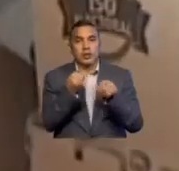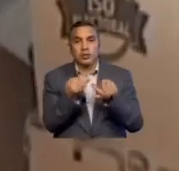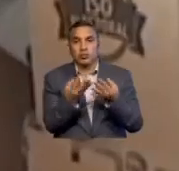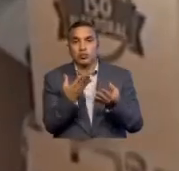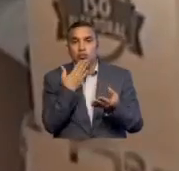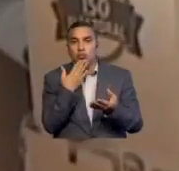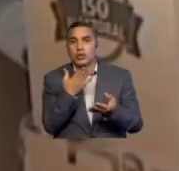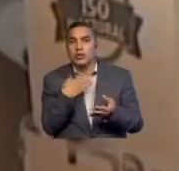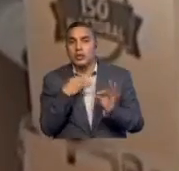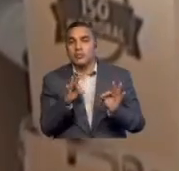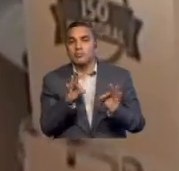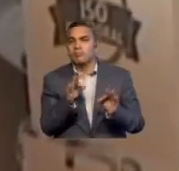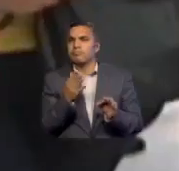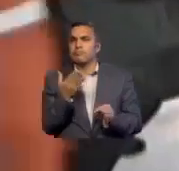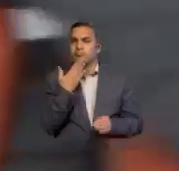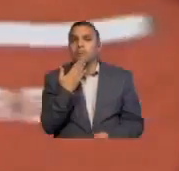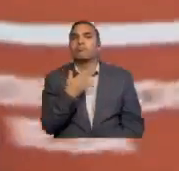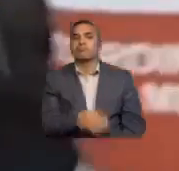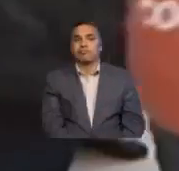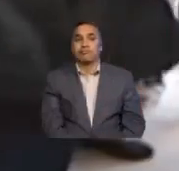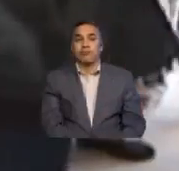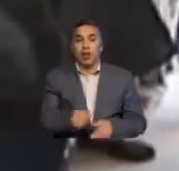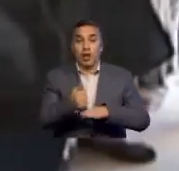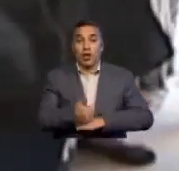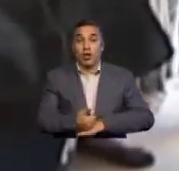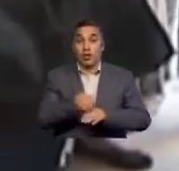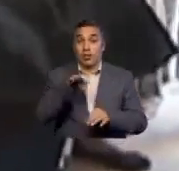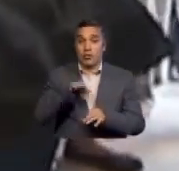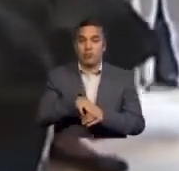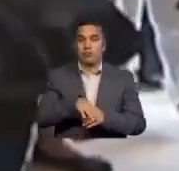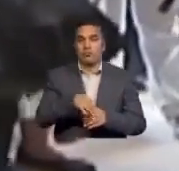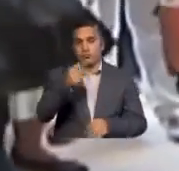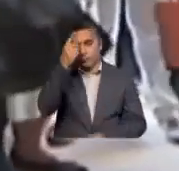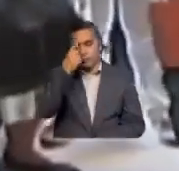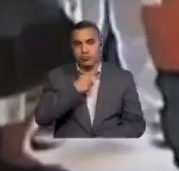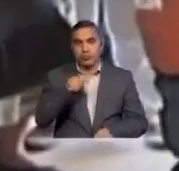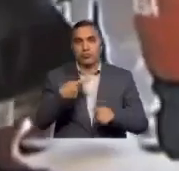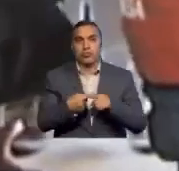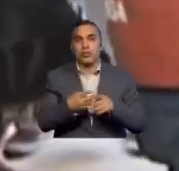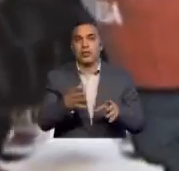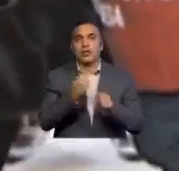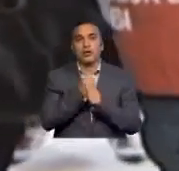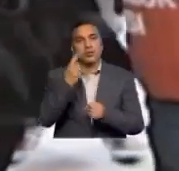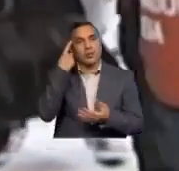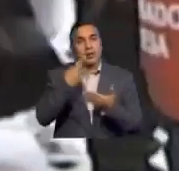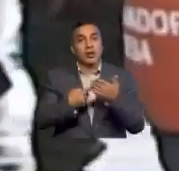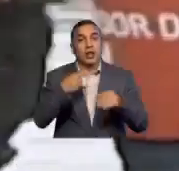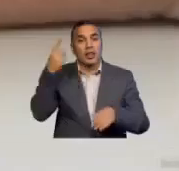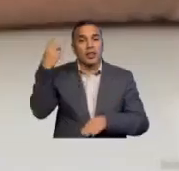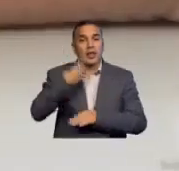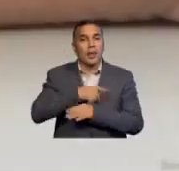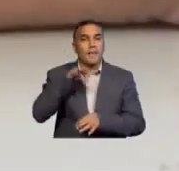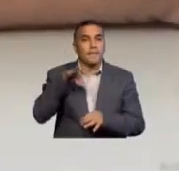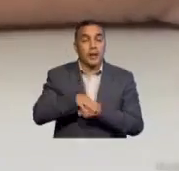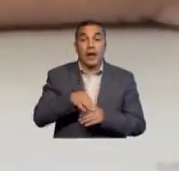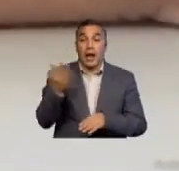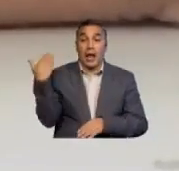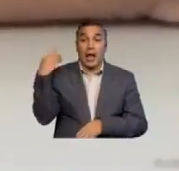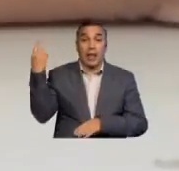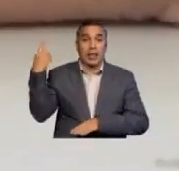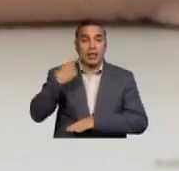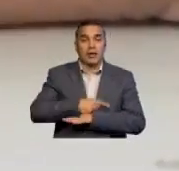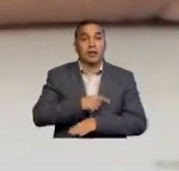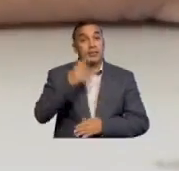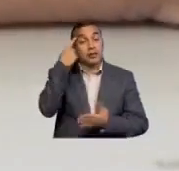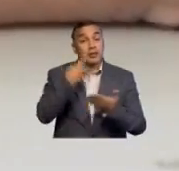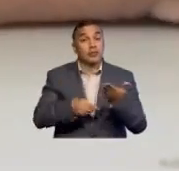de votos. A esto se suman las medidas que la autoridad electoral ha definido en cuanto a la bioseguridad para el día de los comicios. Días atrás se informó